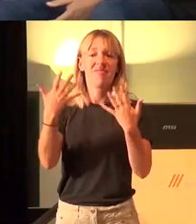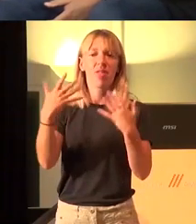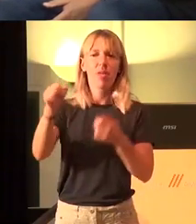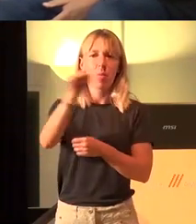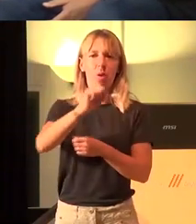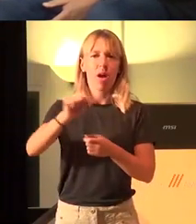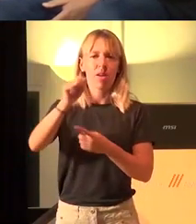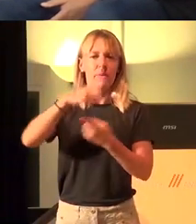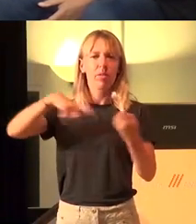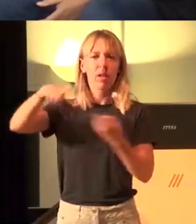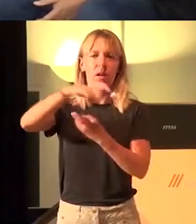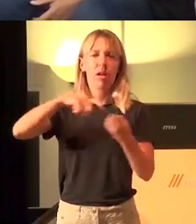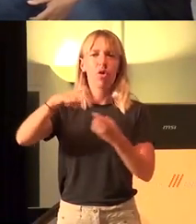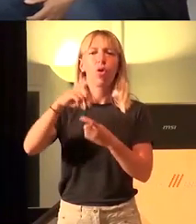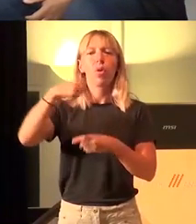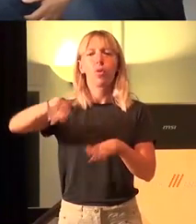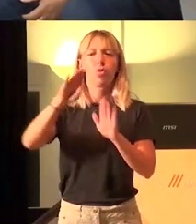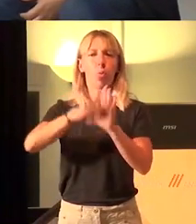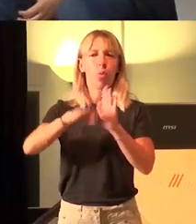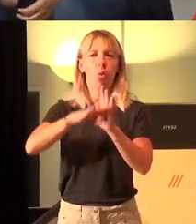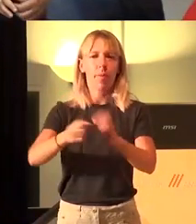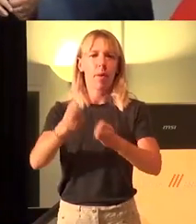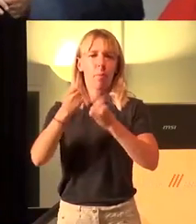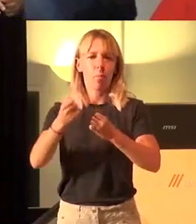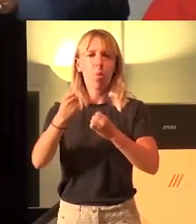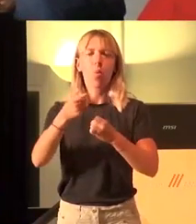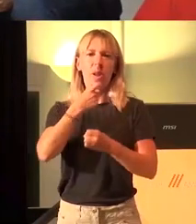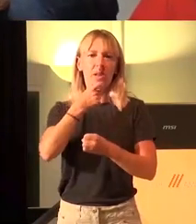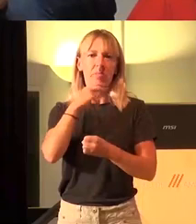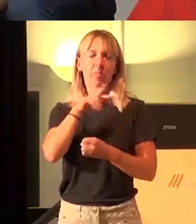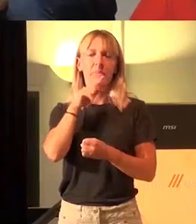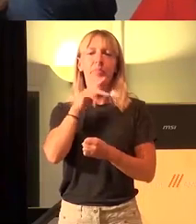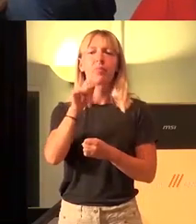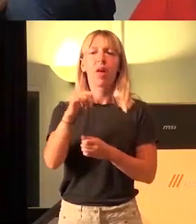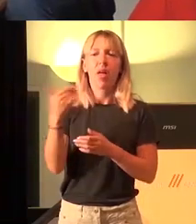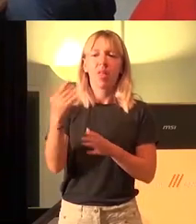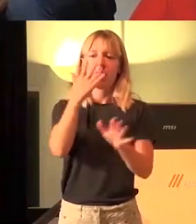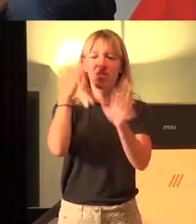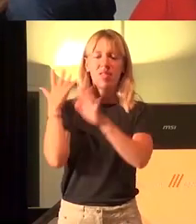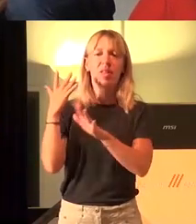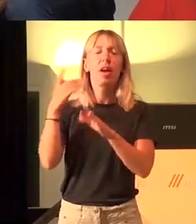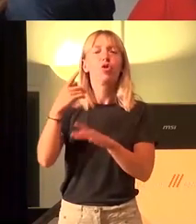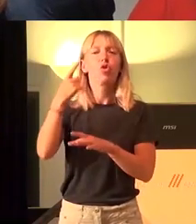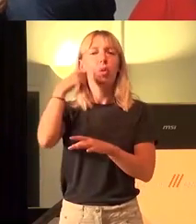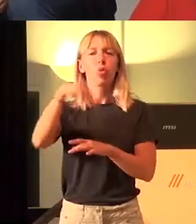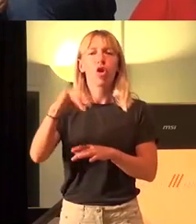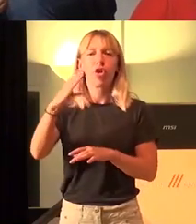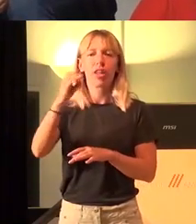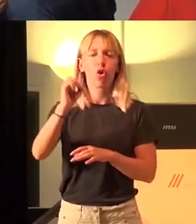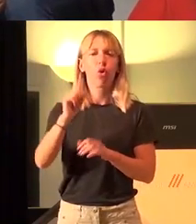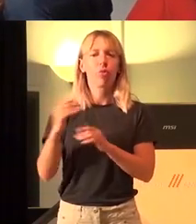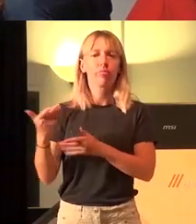programa Empowered Parents, que es un programa que habéis acogido desde el acogisteis hace 10 años en el Museo ICO y en el que trabajáis